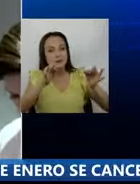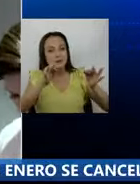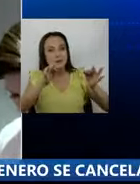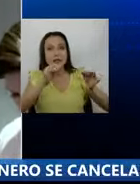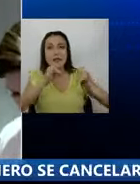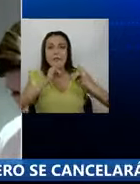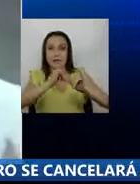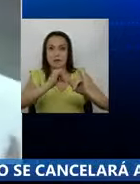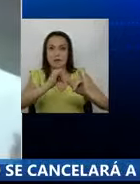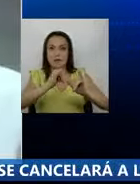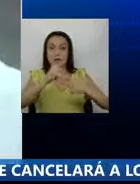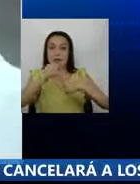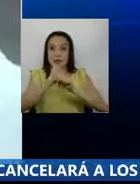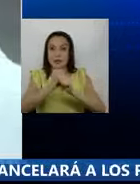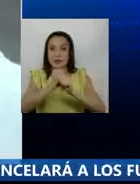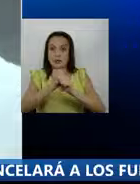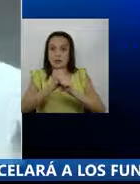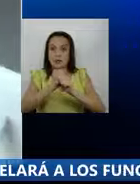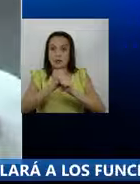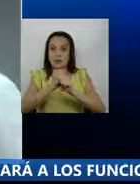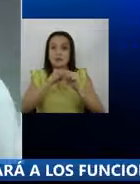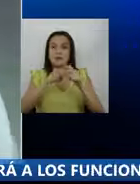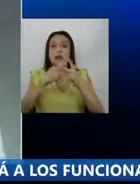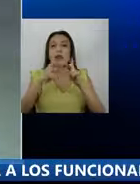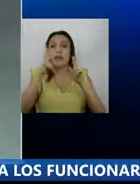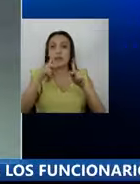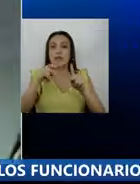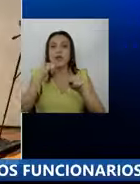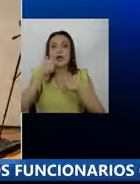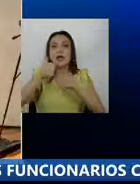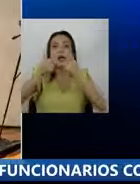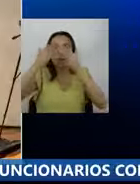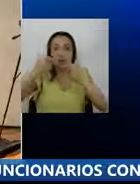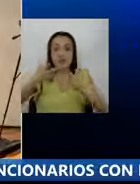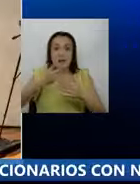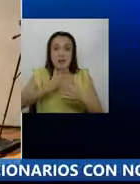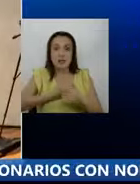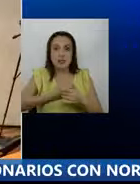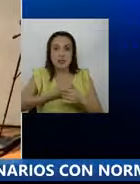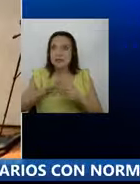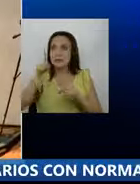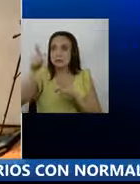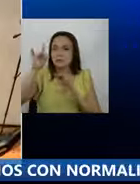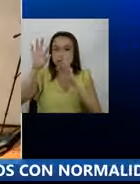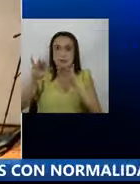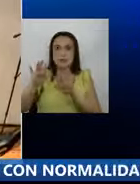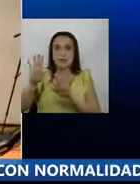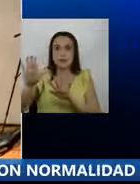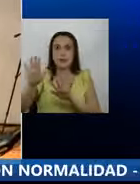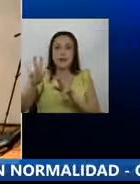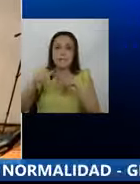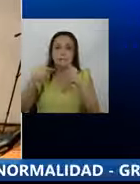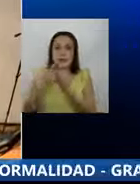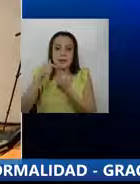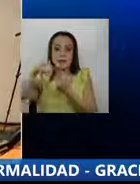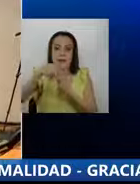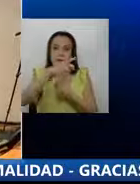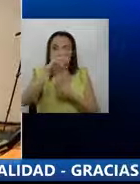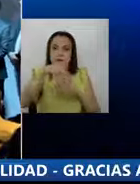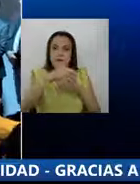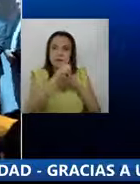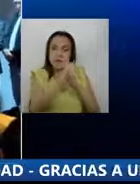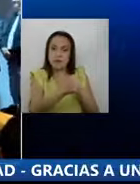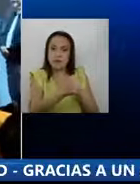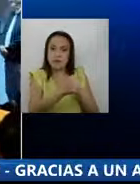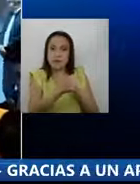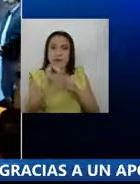fueron hechas por las mujeres afectadas, algunas de ellas candidatas a alcalde, ¿verdad?, de las candidaturas, en este caso del partido aquí Costa Rica Manda, aunque también Pueblo